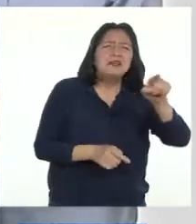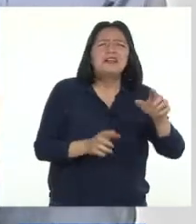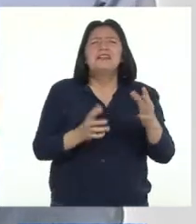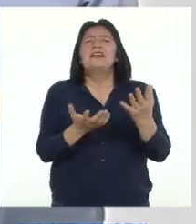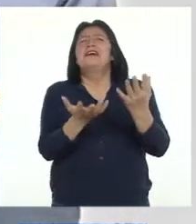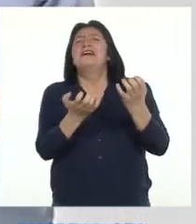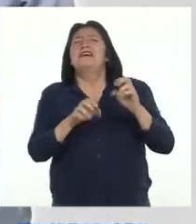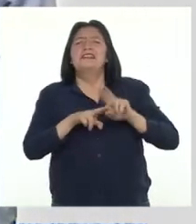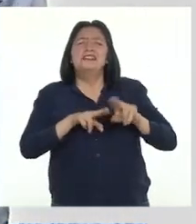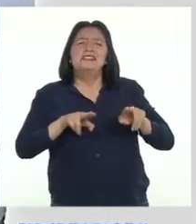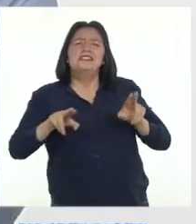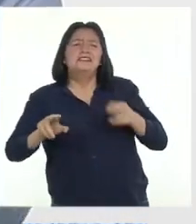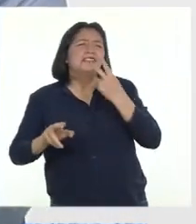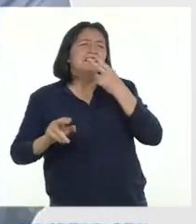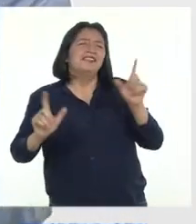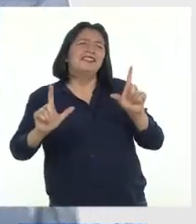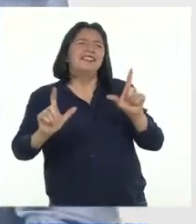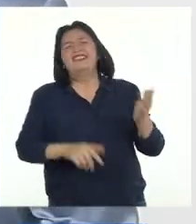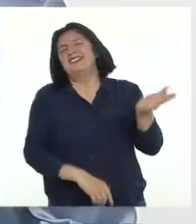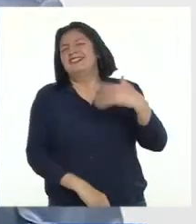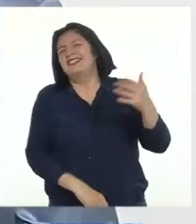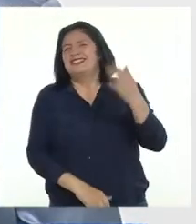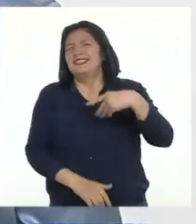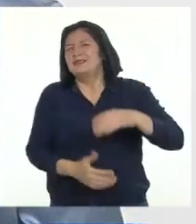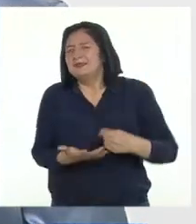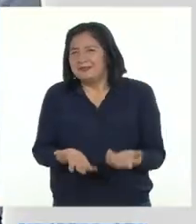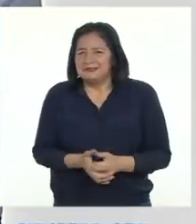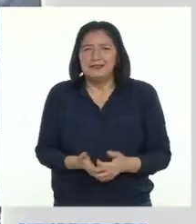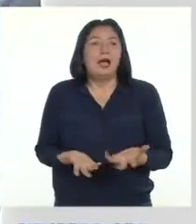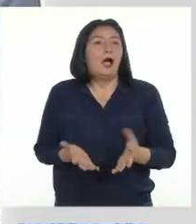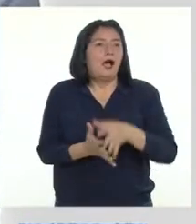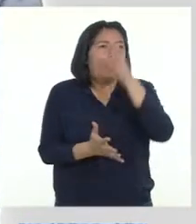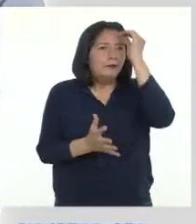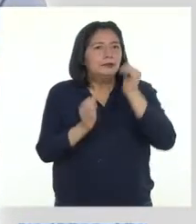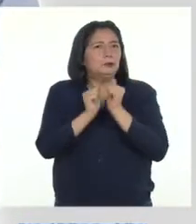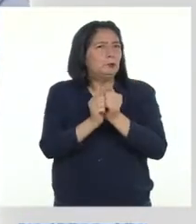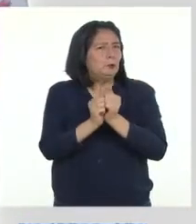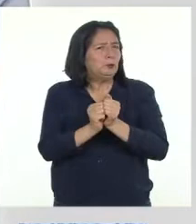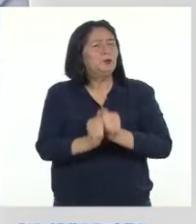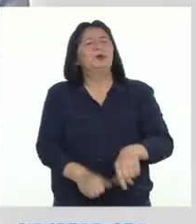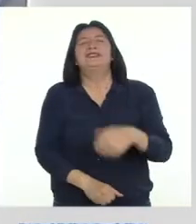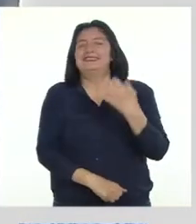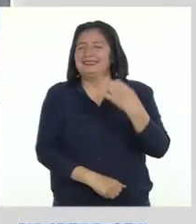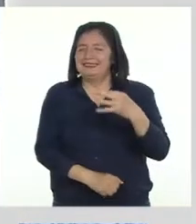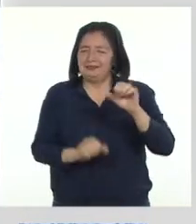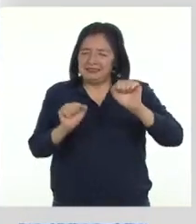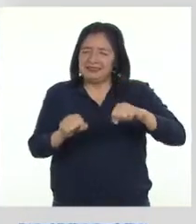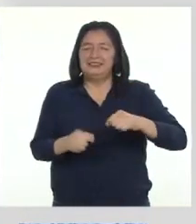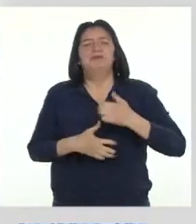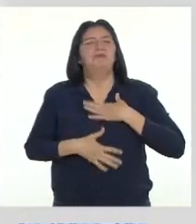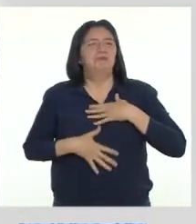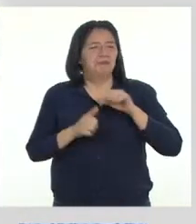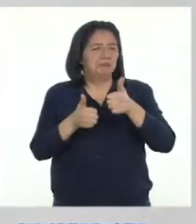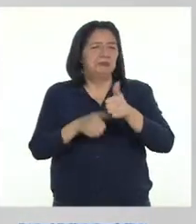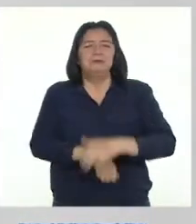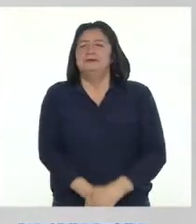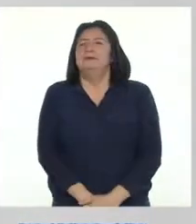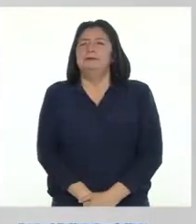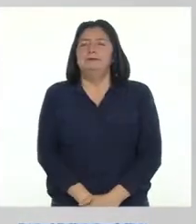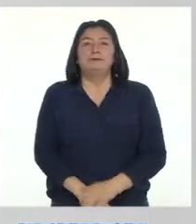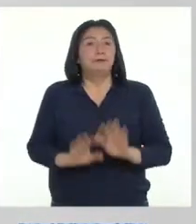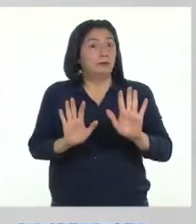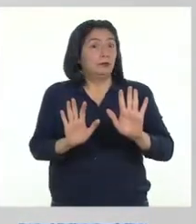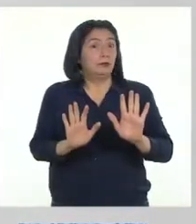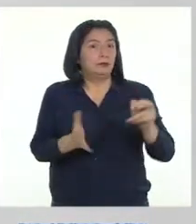pueda ver el programa con ustedes, que venga rapidito a ver la tele. Aprender juntos siempre es más divertido.